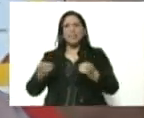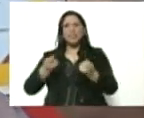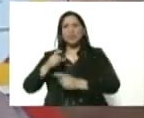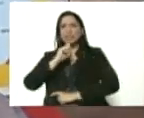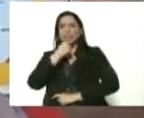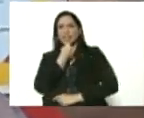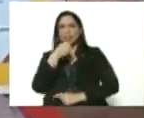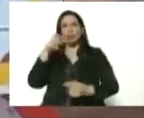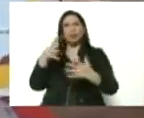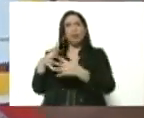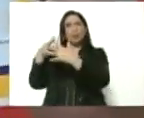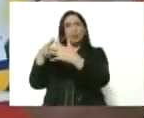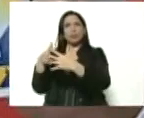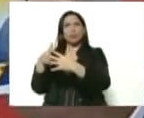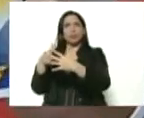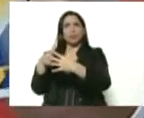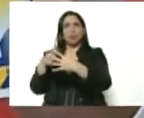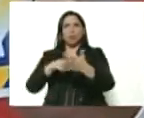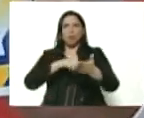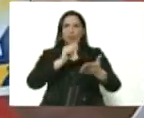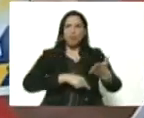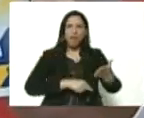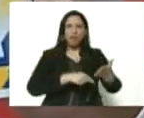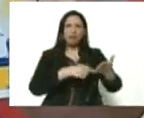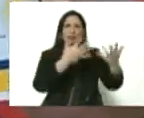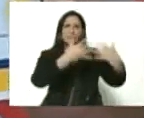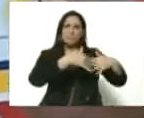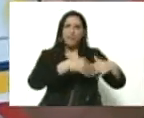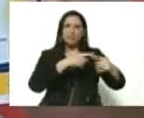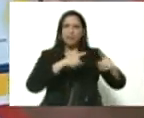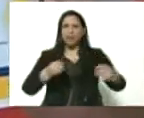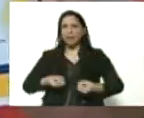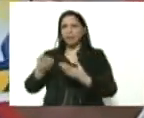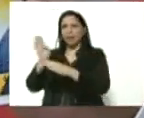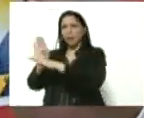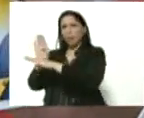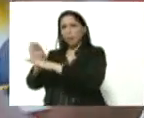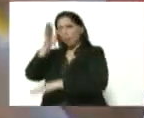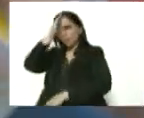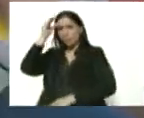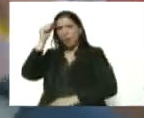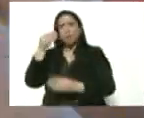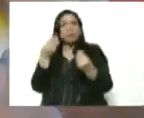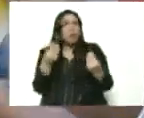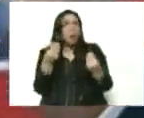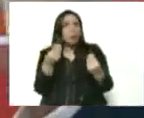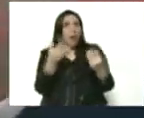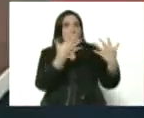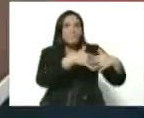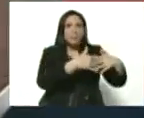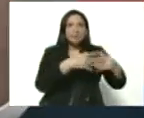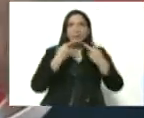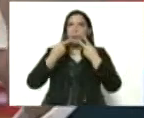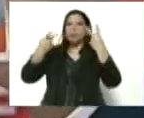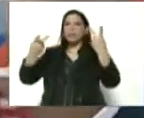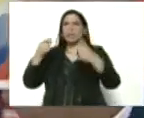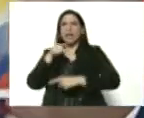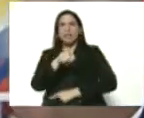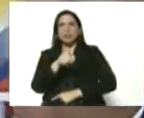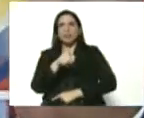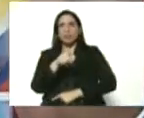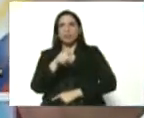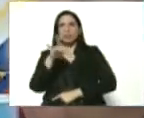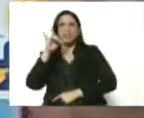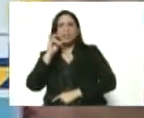Unidos contrata a Silvercorp para darle seguridad a Donald Trump? ¿Y cómo es que Silvercorp publica eso en su